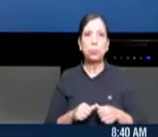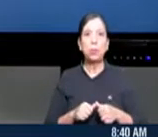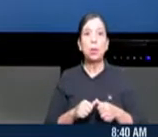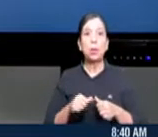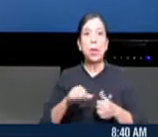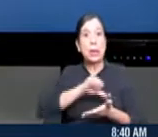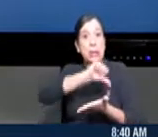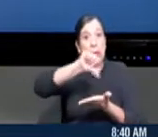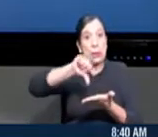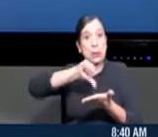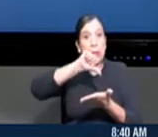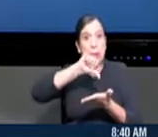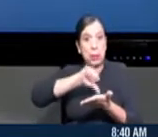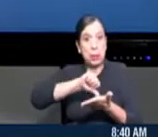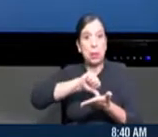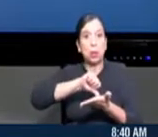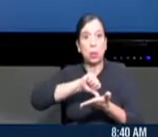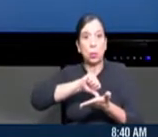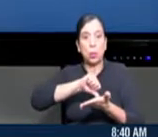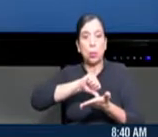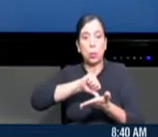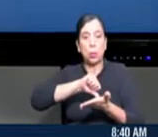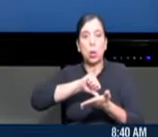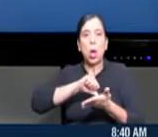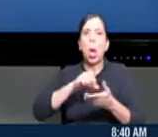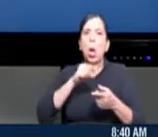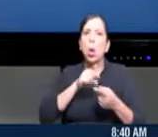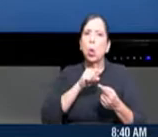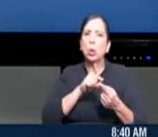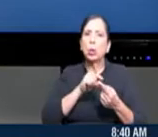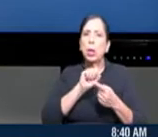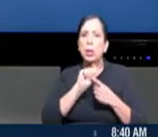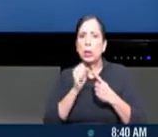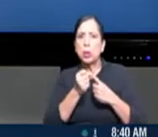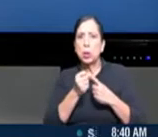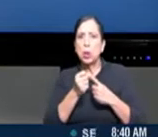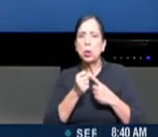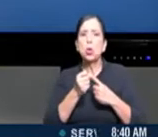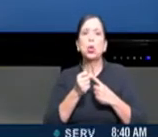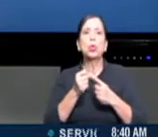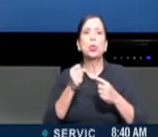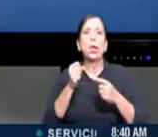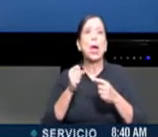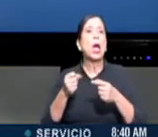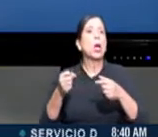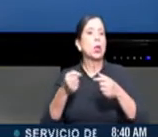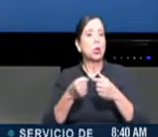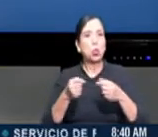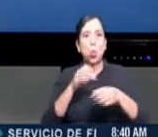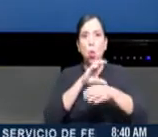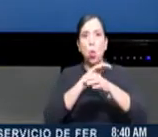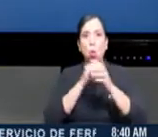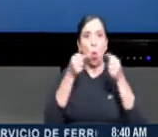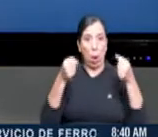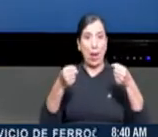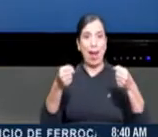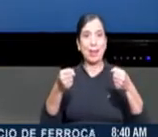Santiago, en donde, pues, la situación que se tuvo con el centro penitenciario nos